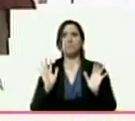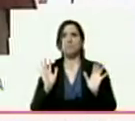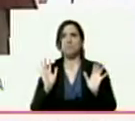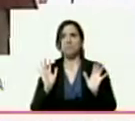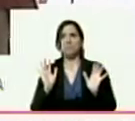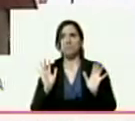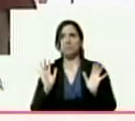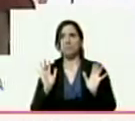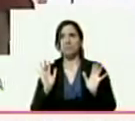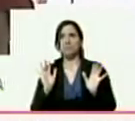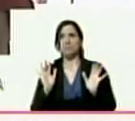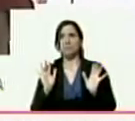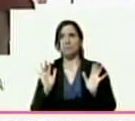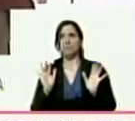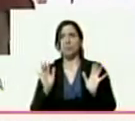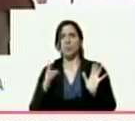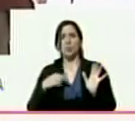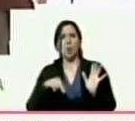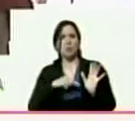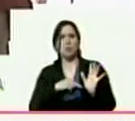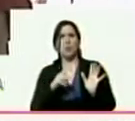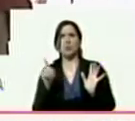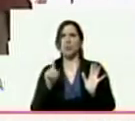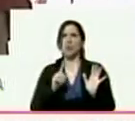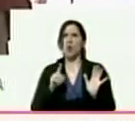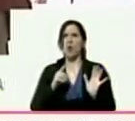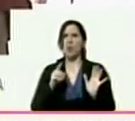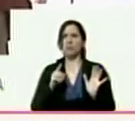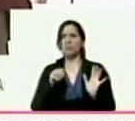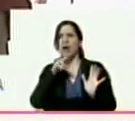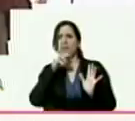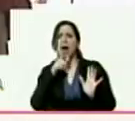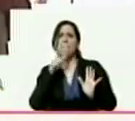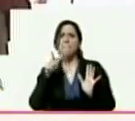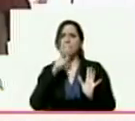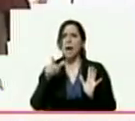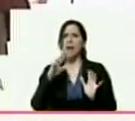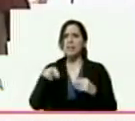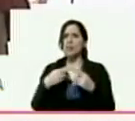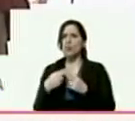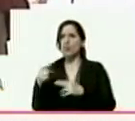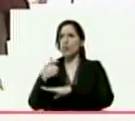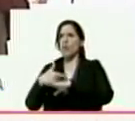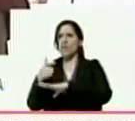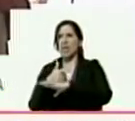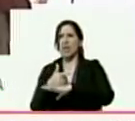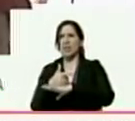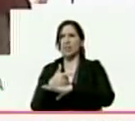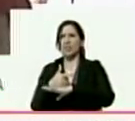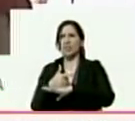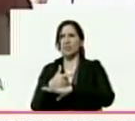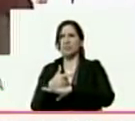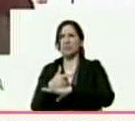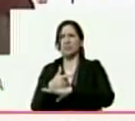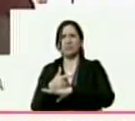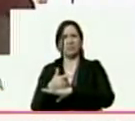nosotros menospreciar a ningún gobierno. Nosotros estamos enfrentados al imperialismo